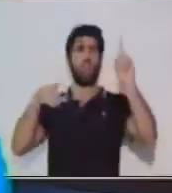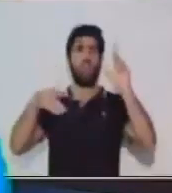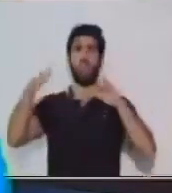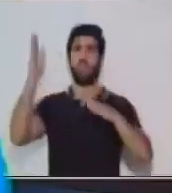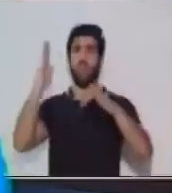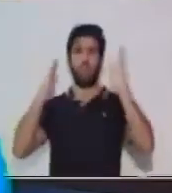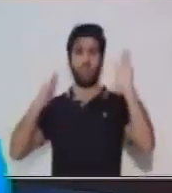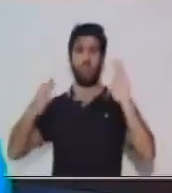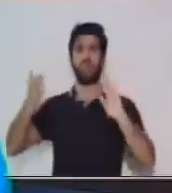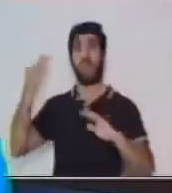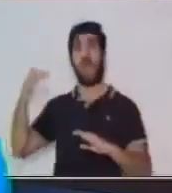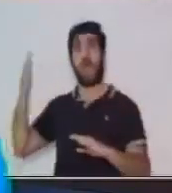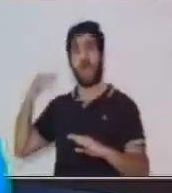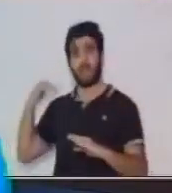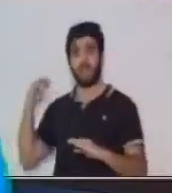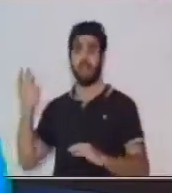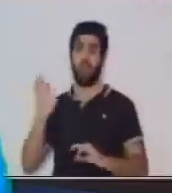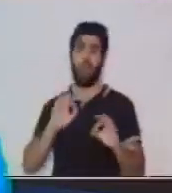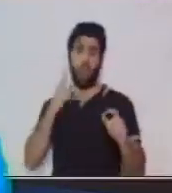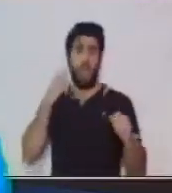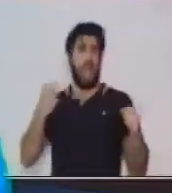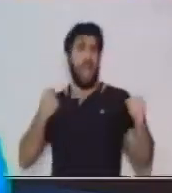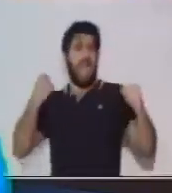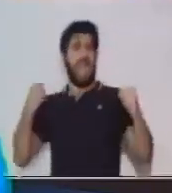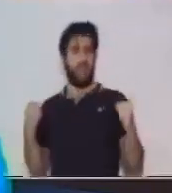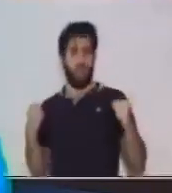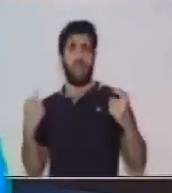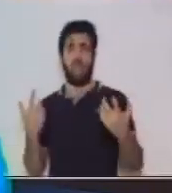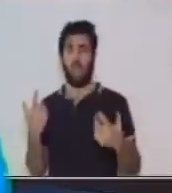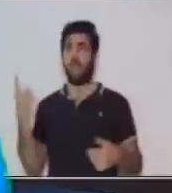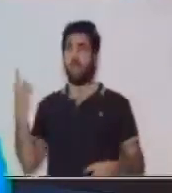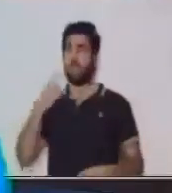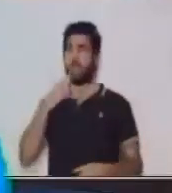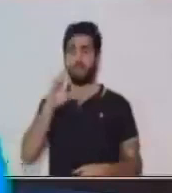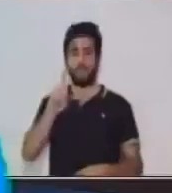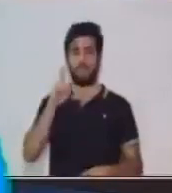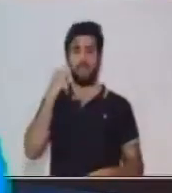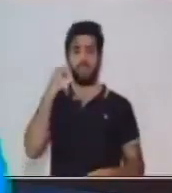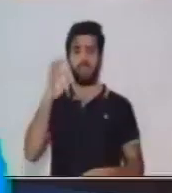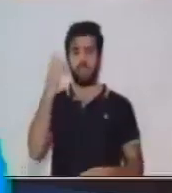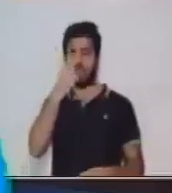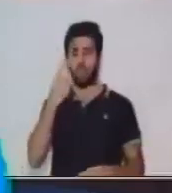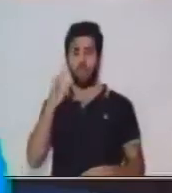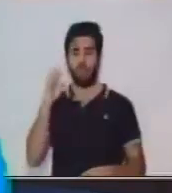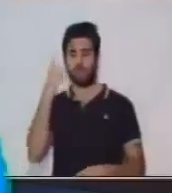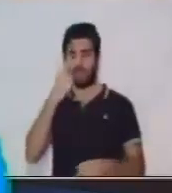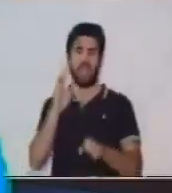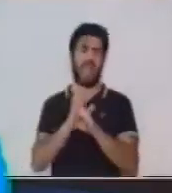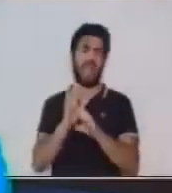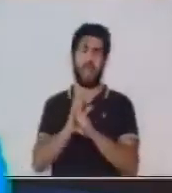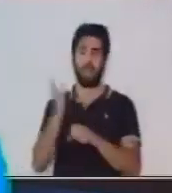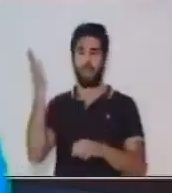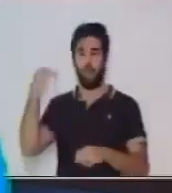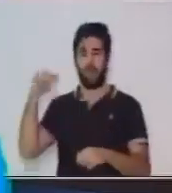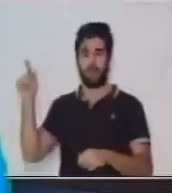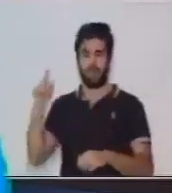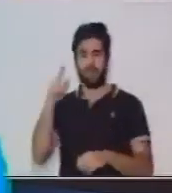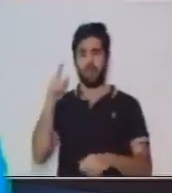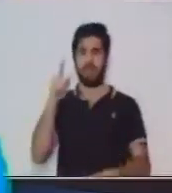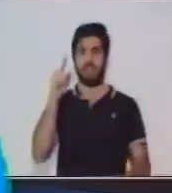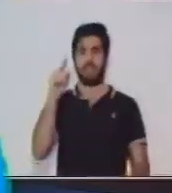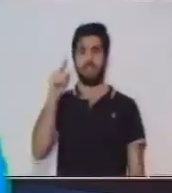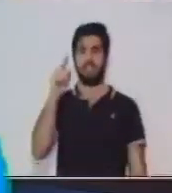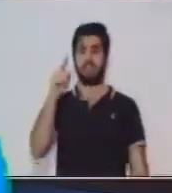antiguos o los héroes. Al decir dioses estoy hablando de la mitología griega, por decirte un ejemplo.